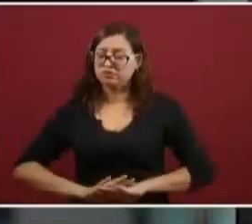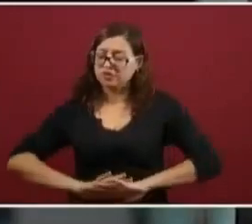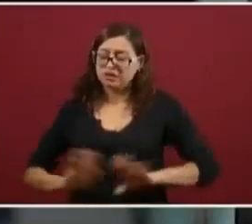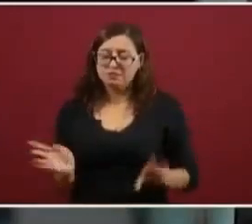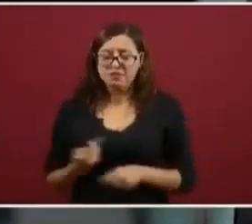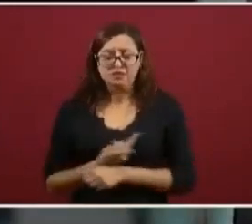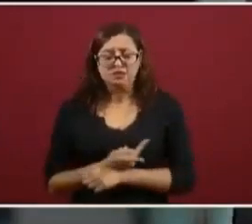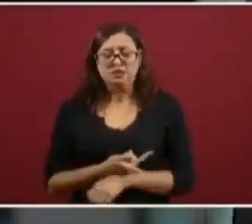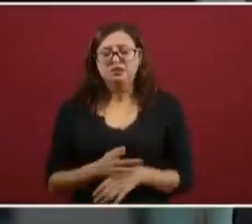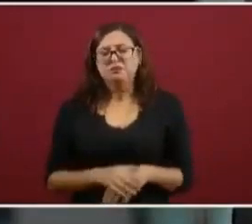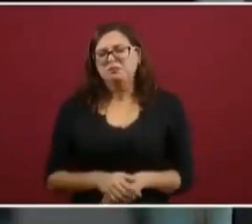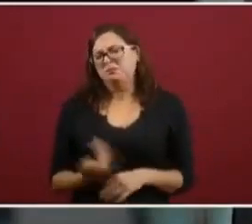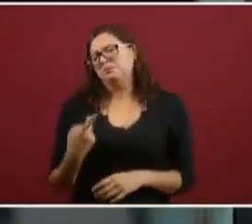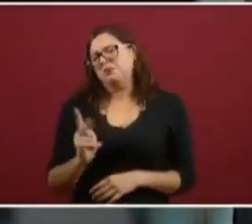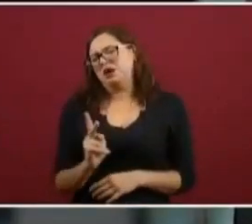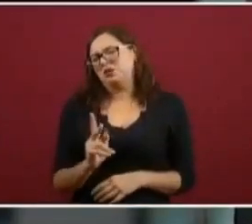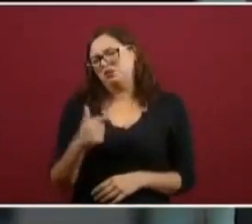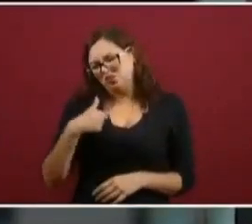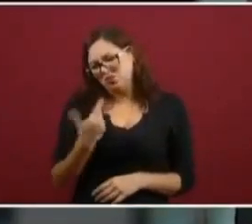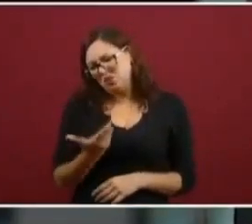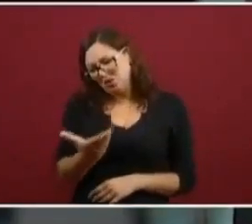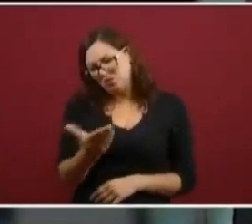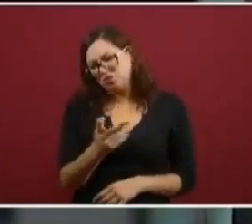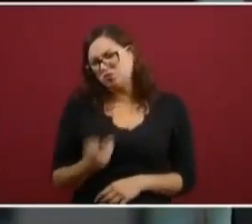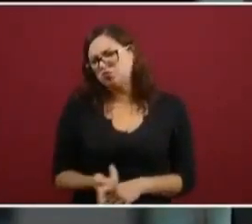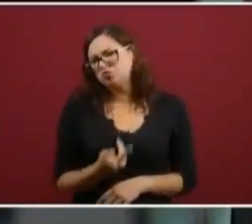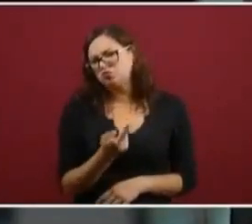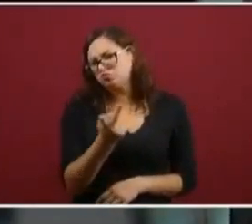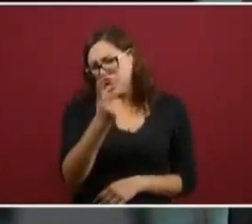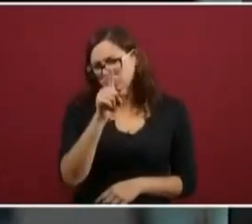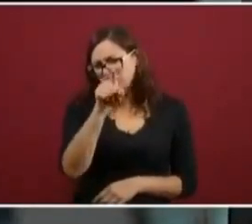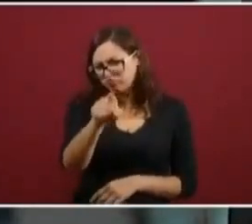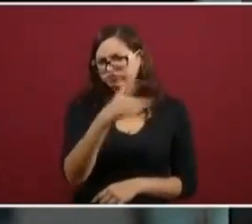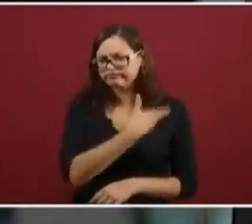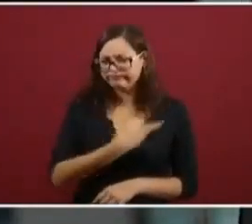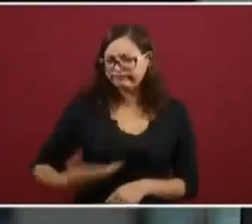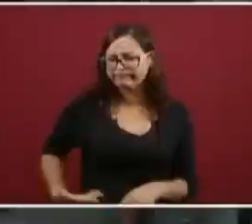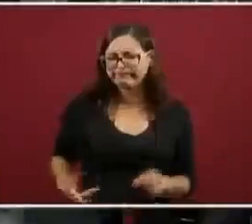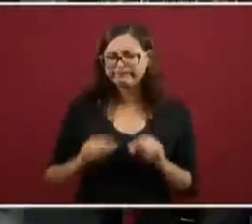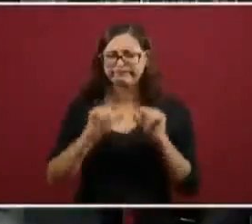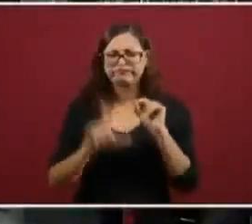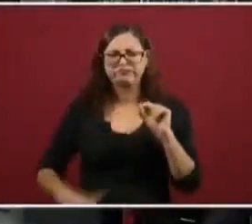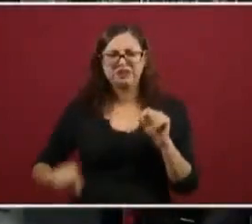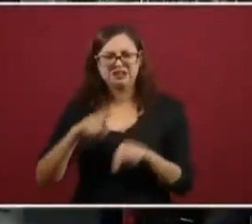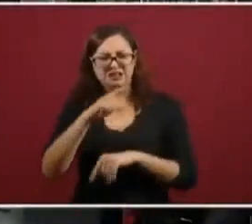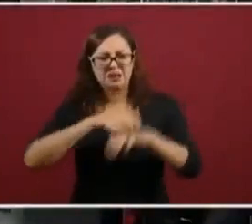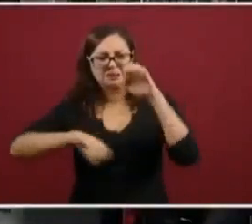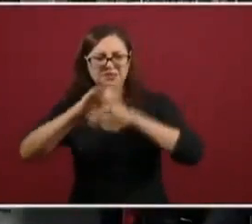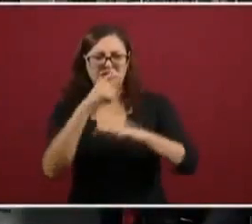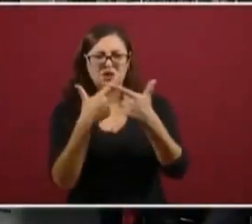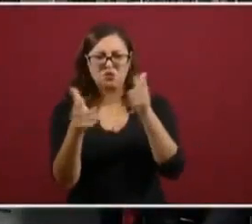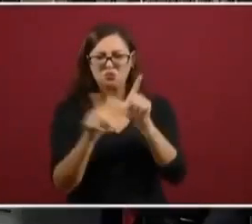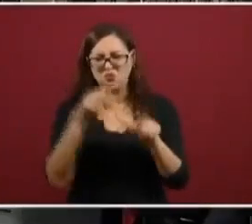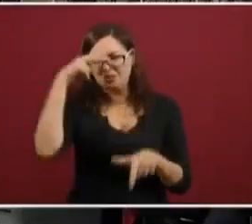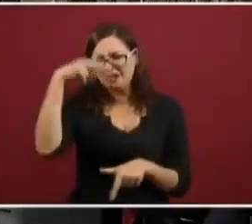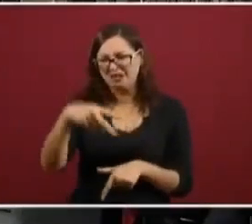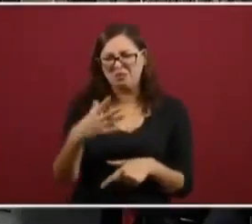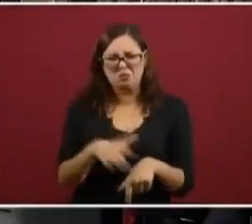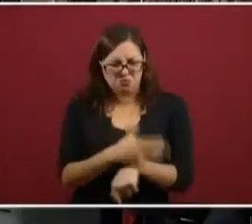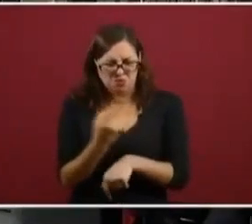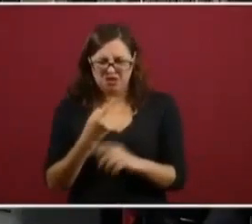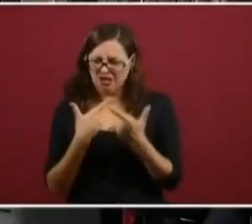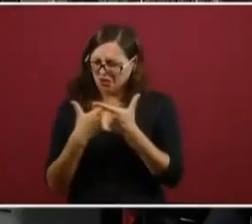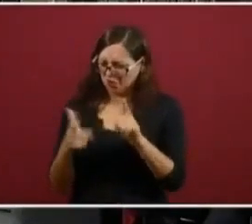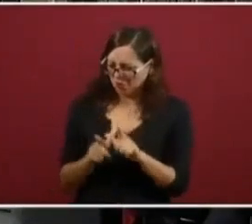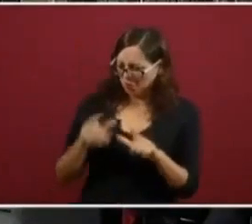detrás Entonces como mandatario de la nación qué gestiones está haciendo con este grupo México que mucha gente no se explica Por qué se llama